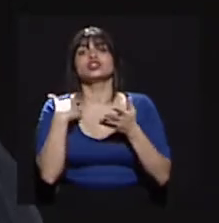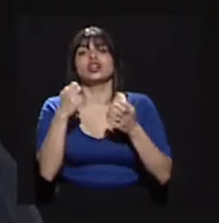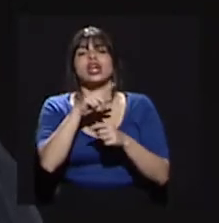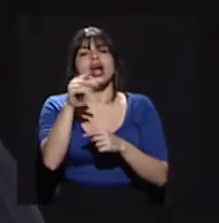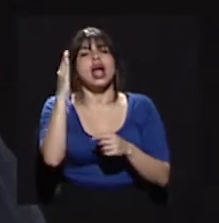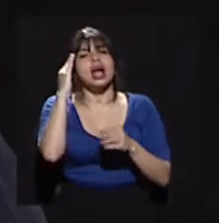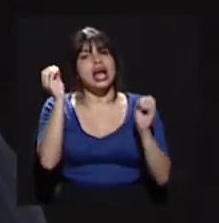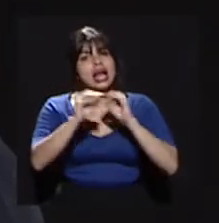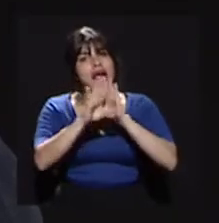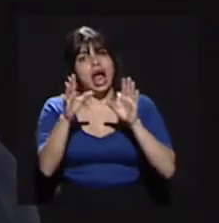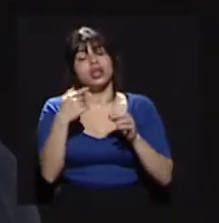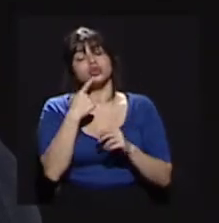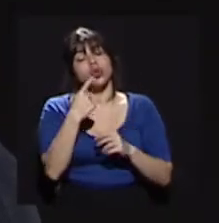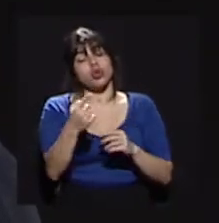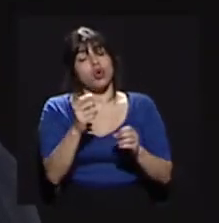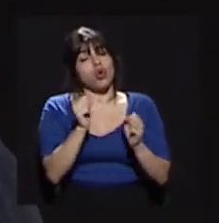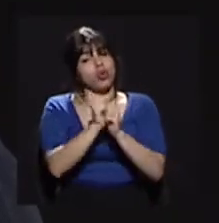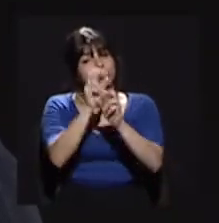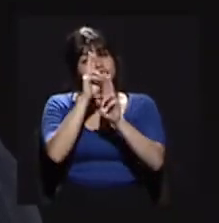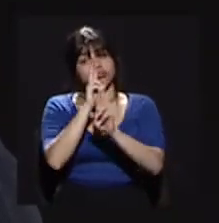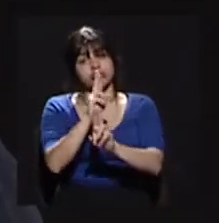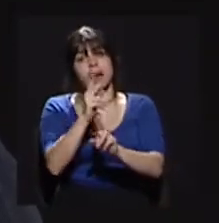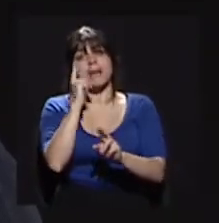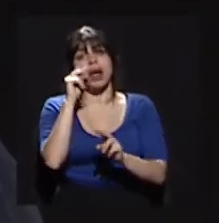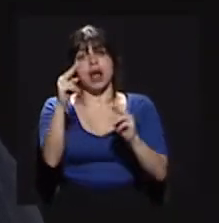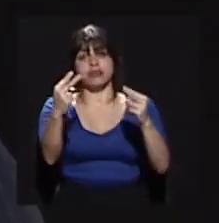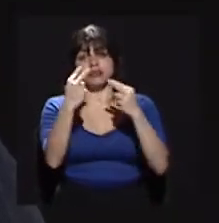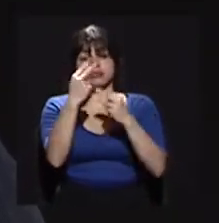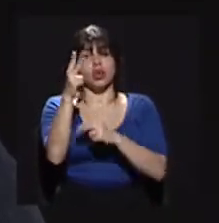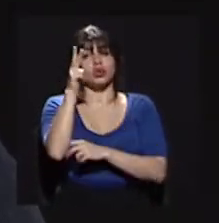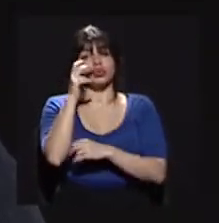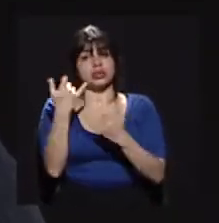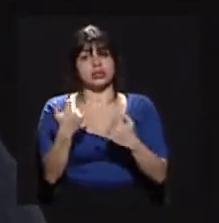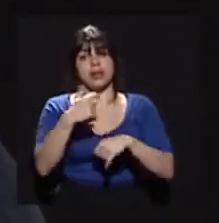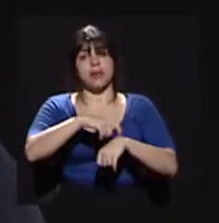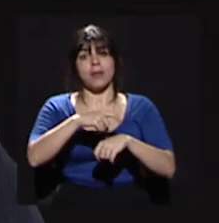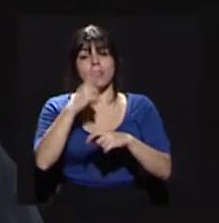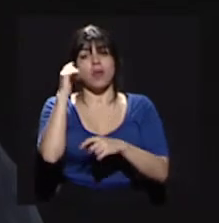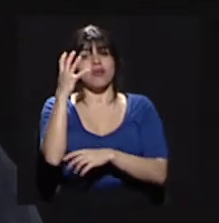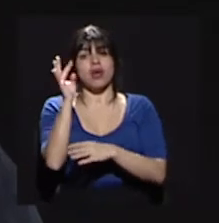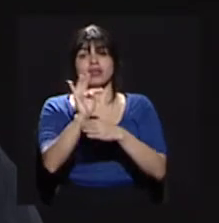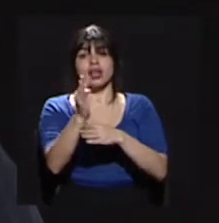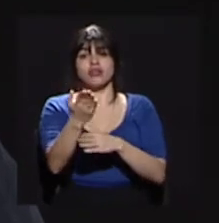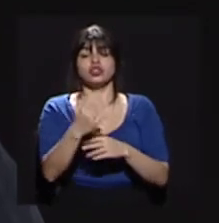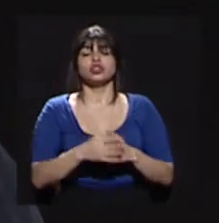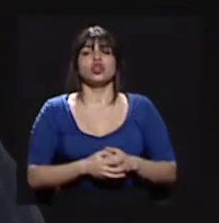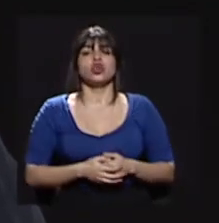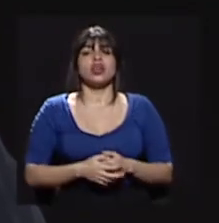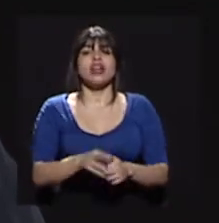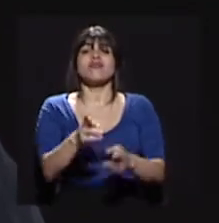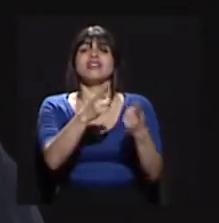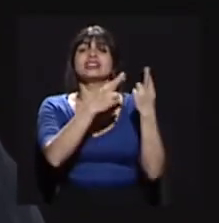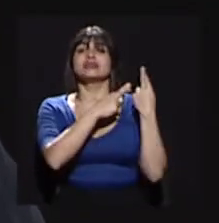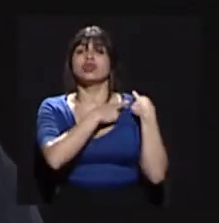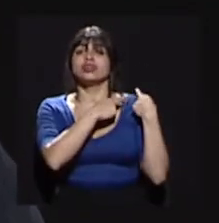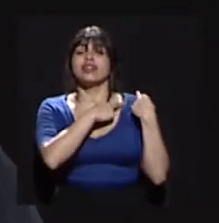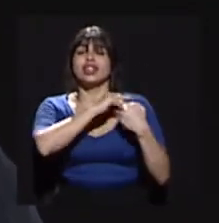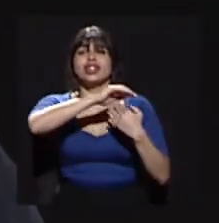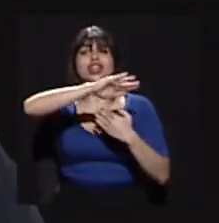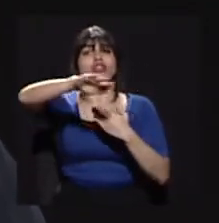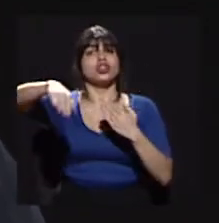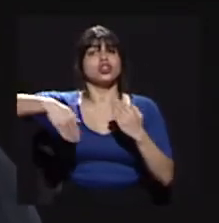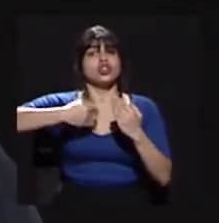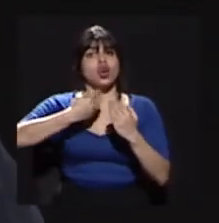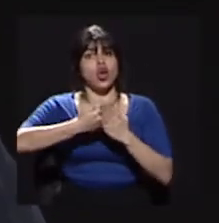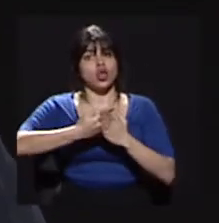haya claridad y lo digo con todo el respeto para quienes nos miran o nos escuchan en estos momentos por la radio y la televisión la responsabilidad es de todas y todos